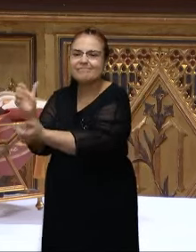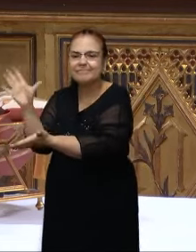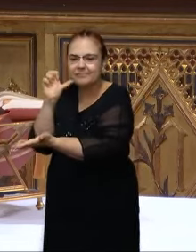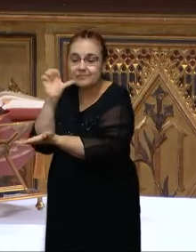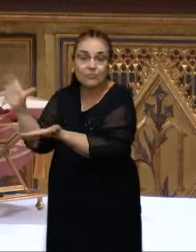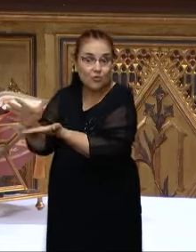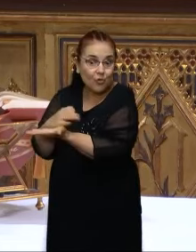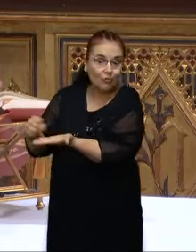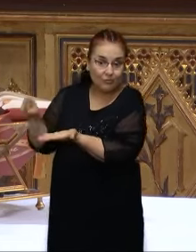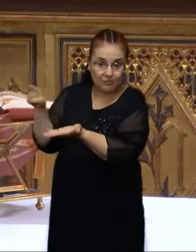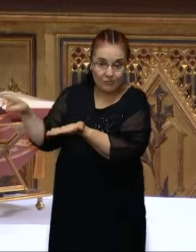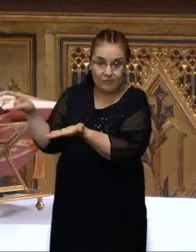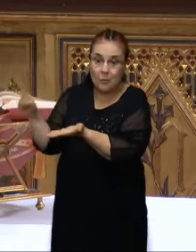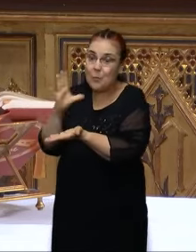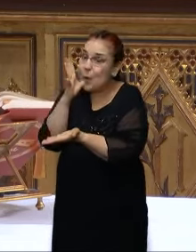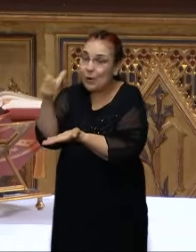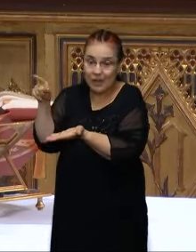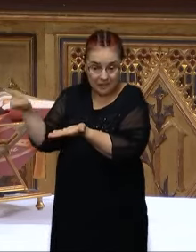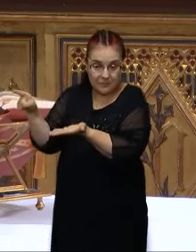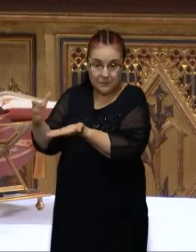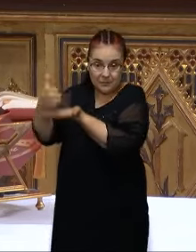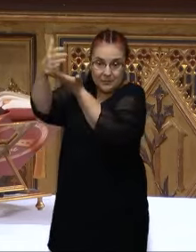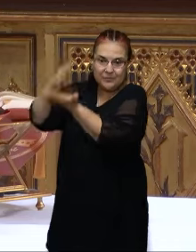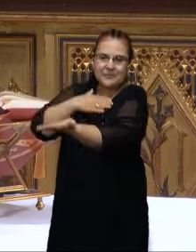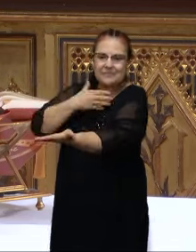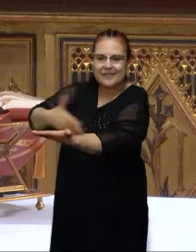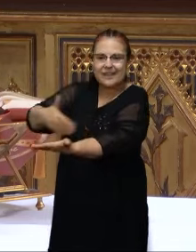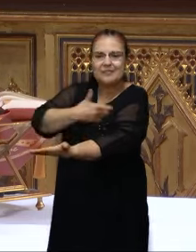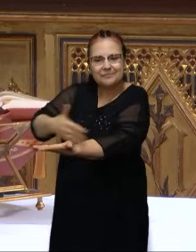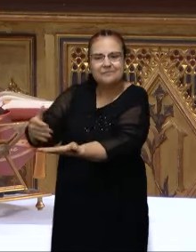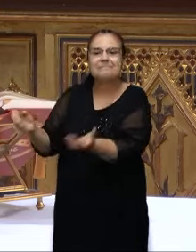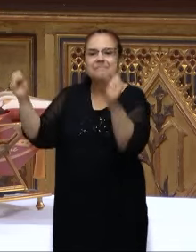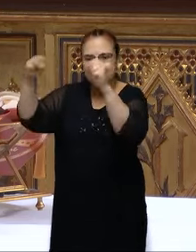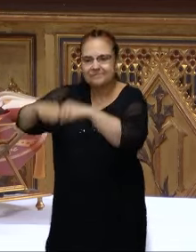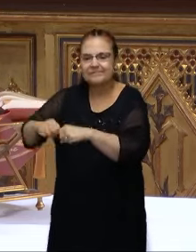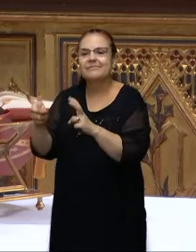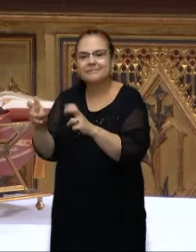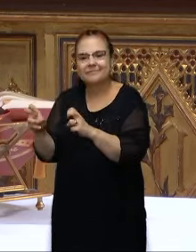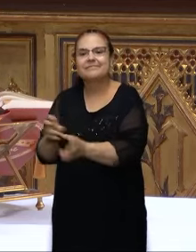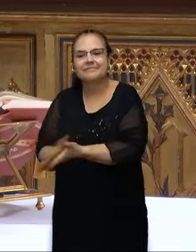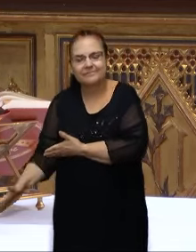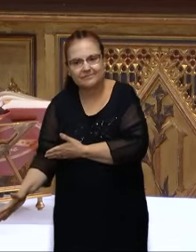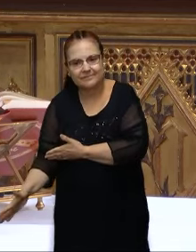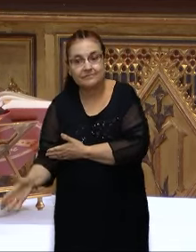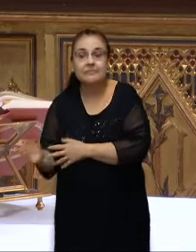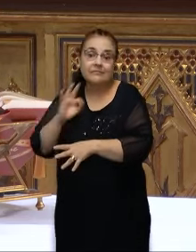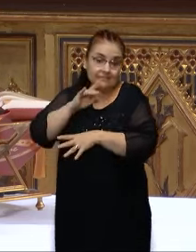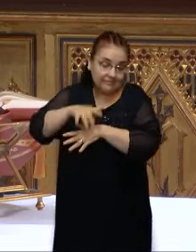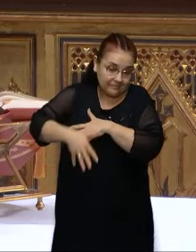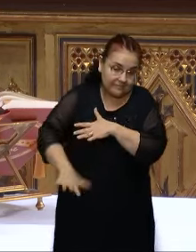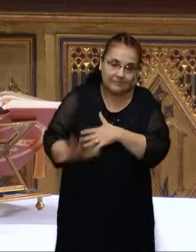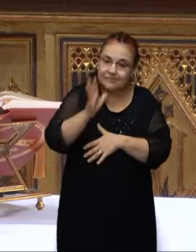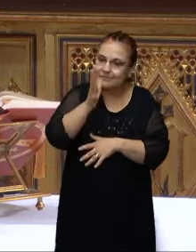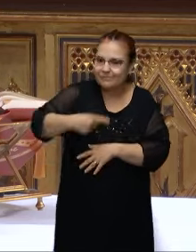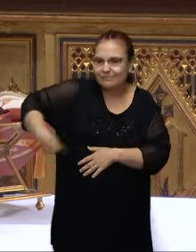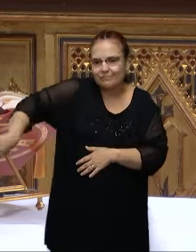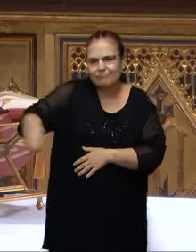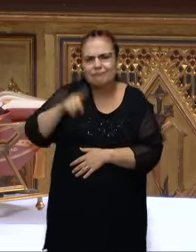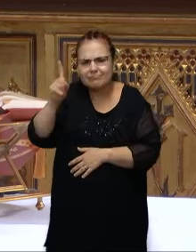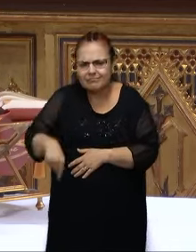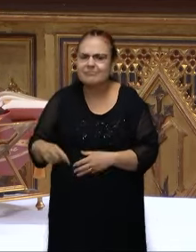bebed todos de él, porque este es el cáliz de mi sangre, sangre de la alianza nueva y eterna, que será derramada